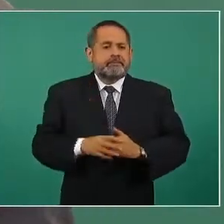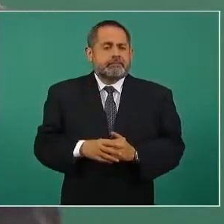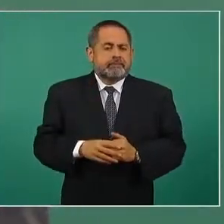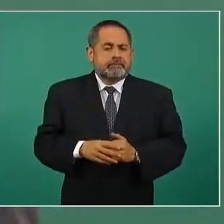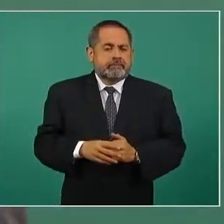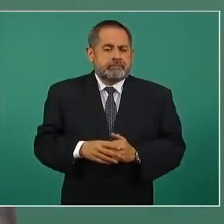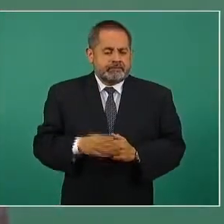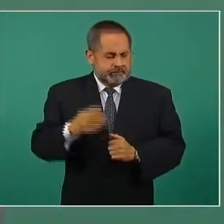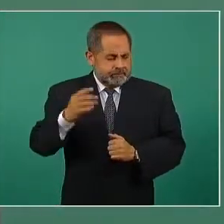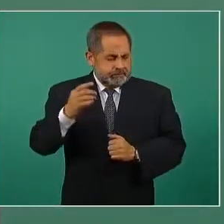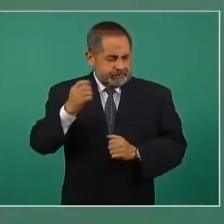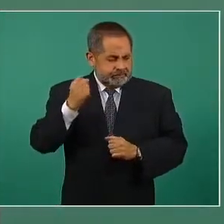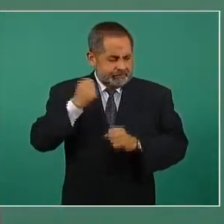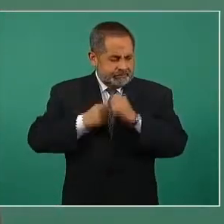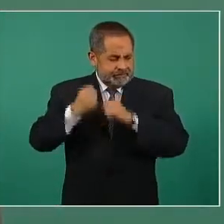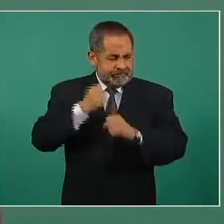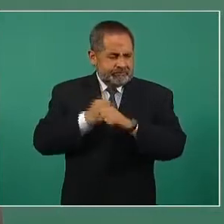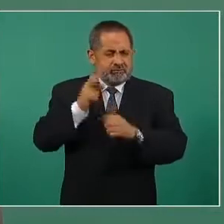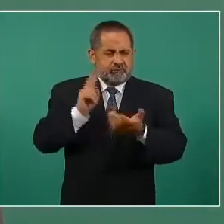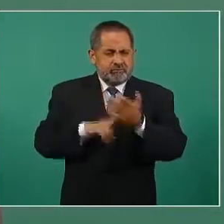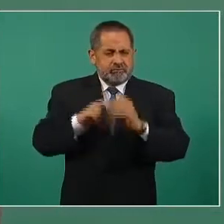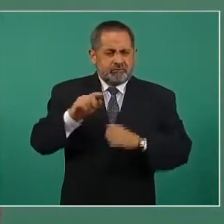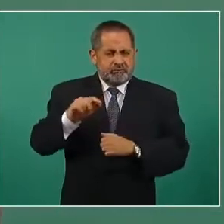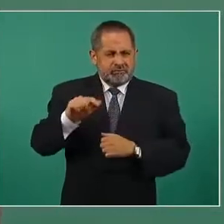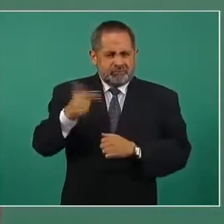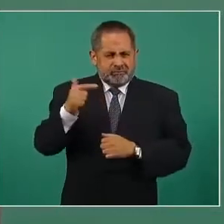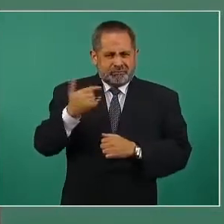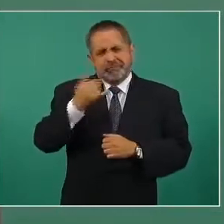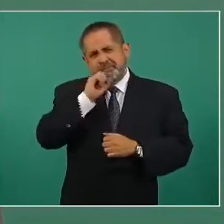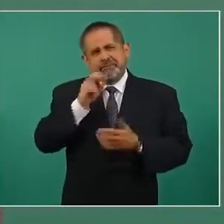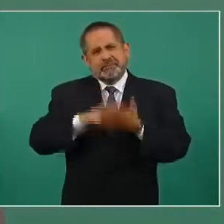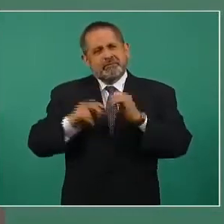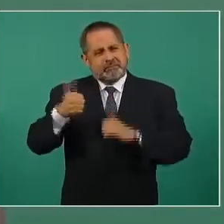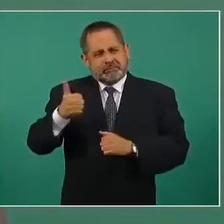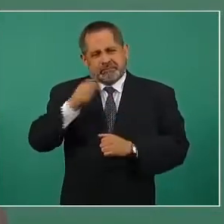en el 12 y en el 6 también,